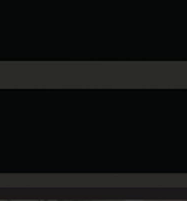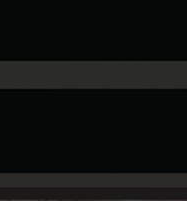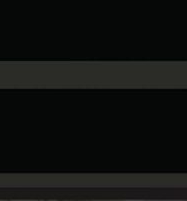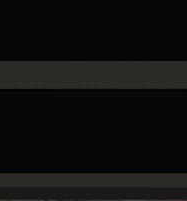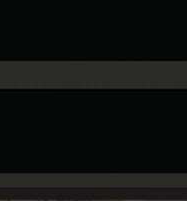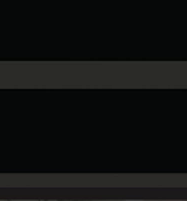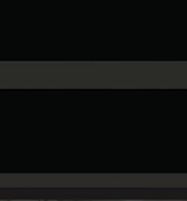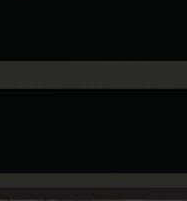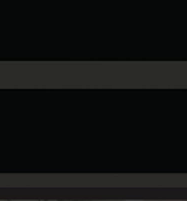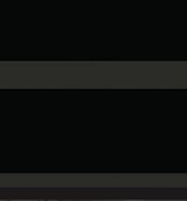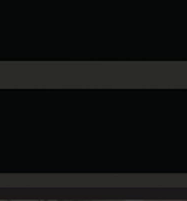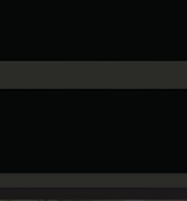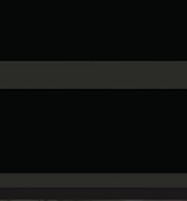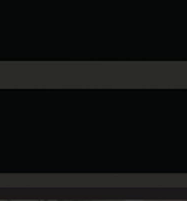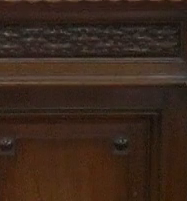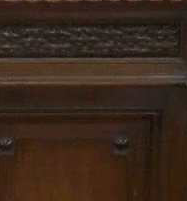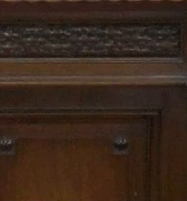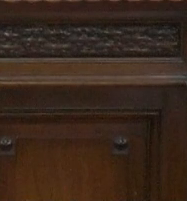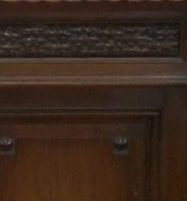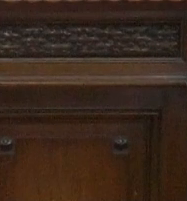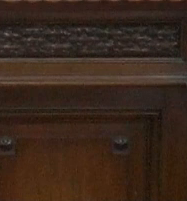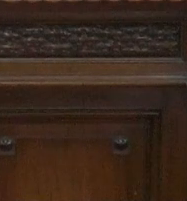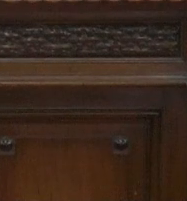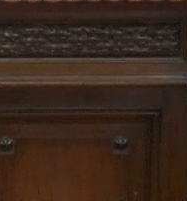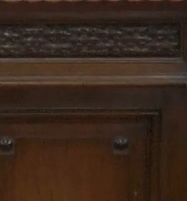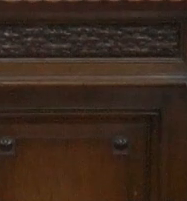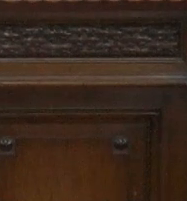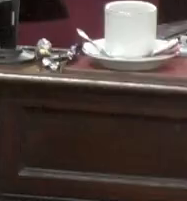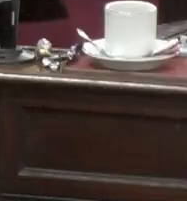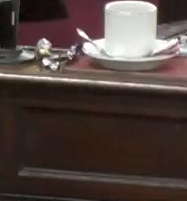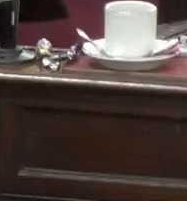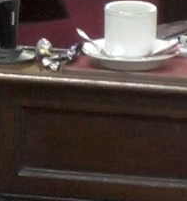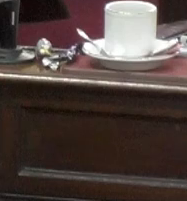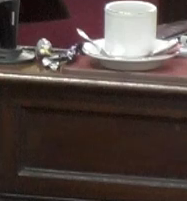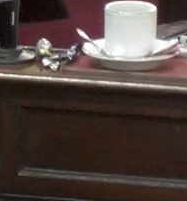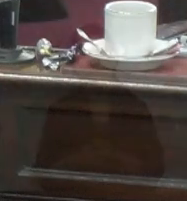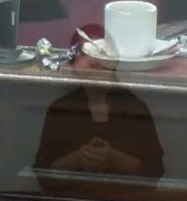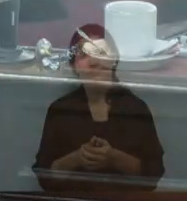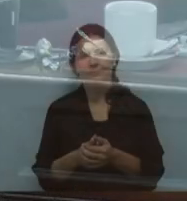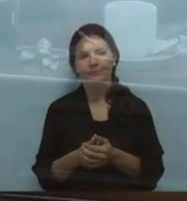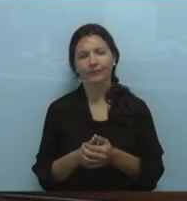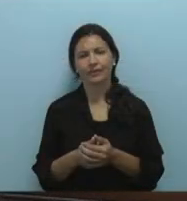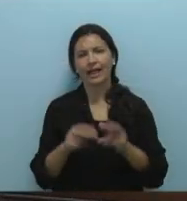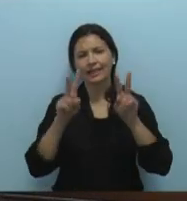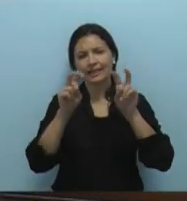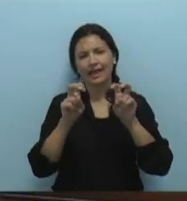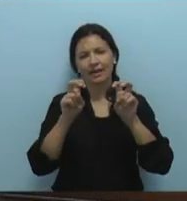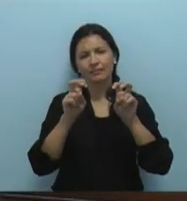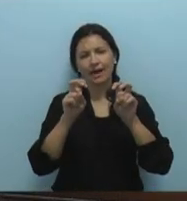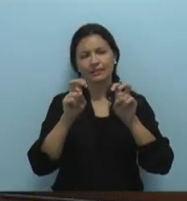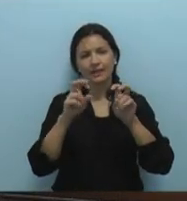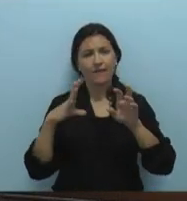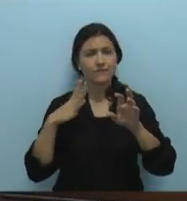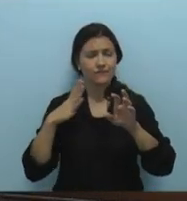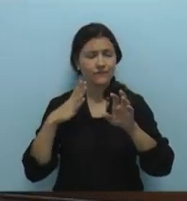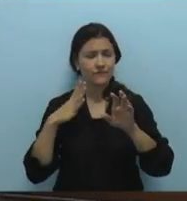la palabra la diputada Lucila De Ponti. Gracias, presidenta. Es para hacer dos pedidos respecto de los asuntos restantes para